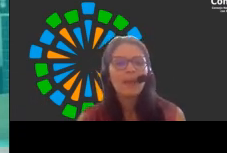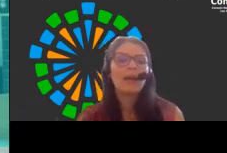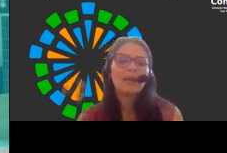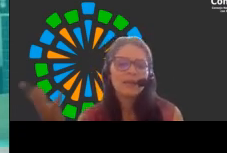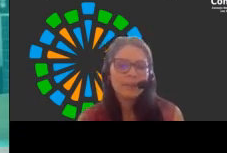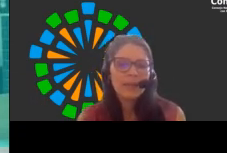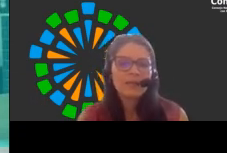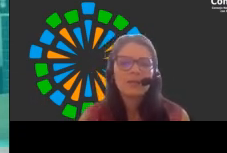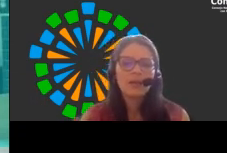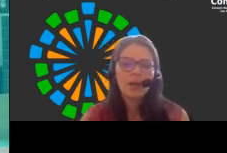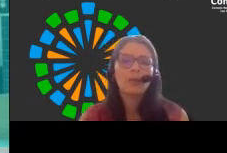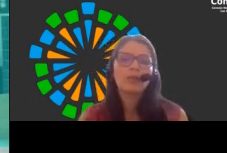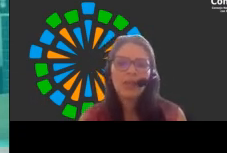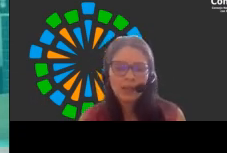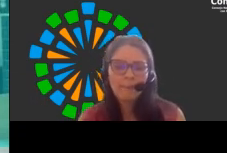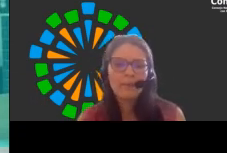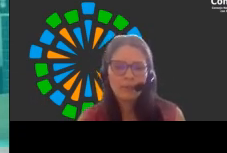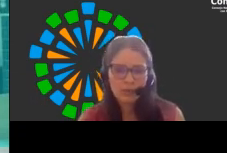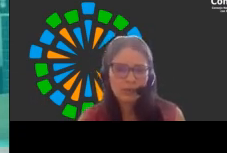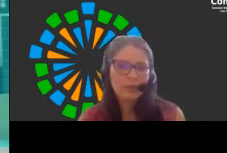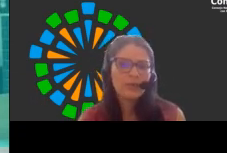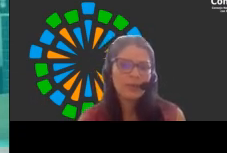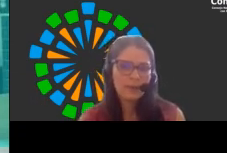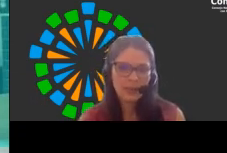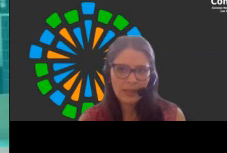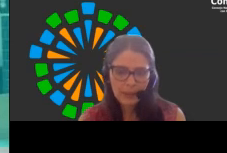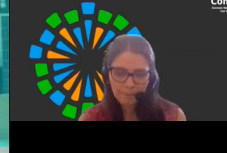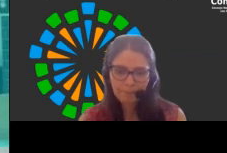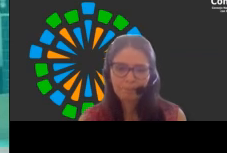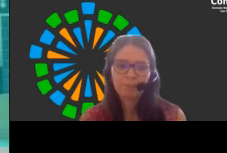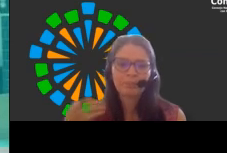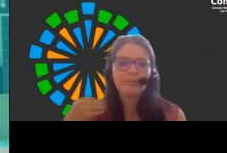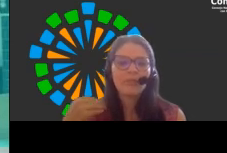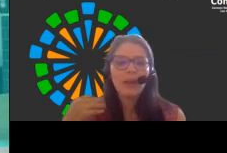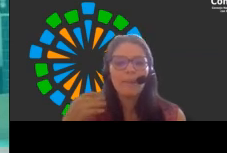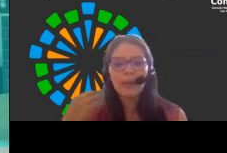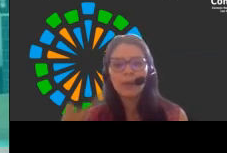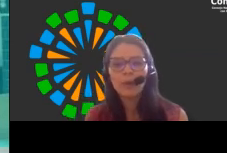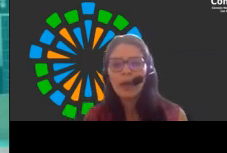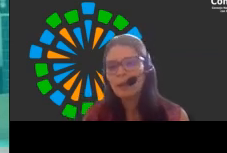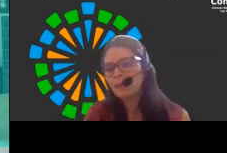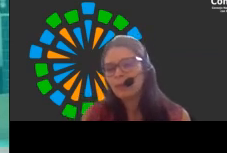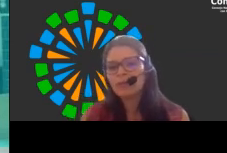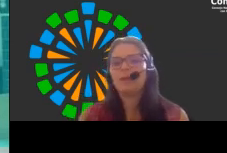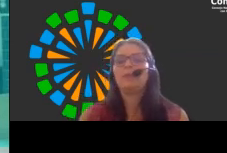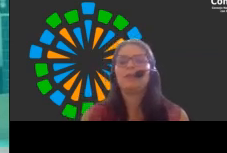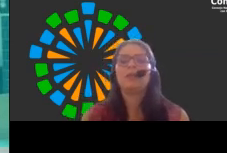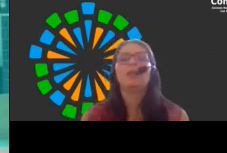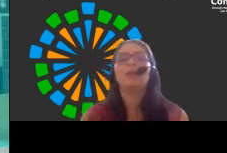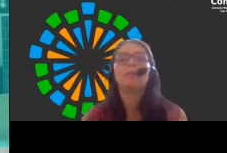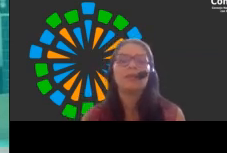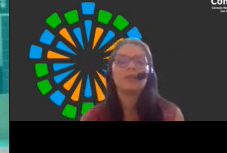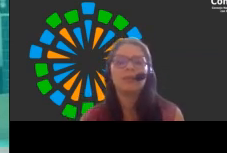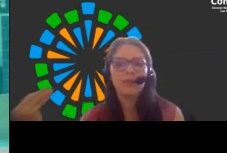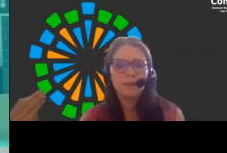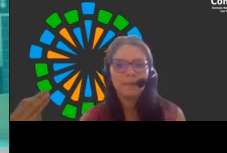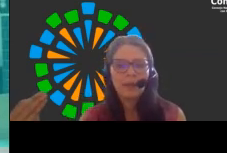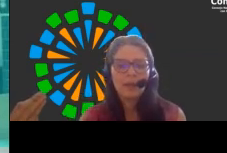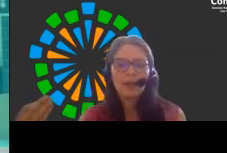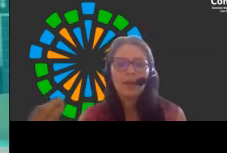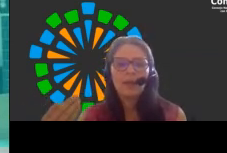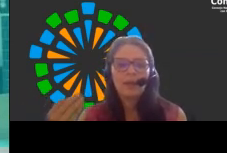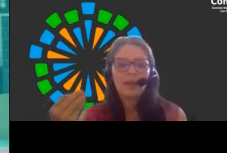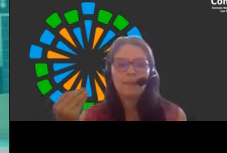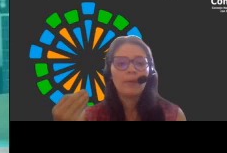llama así aquellas empresas que contratan personas con discapacidad pero a mí me gusta pensar en ir más